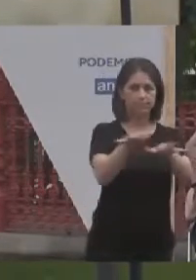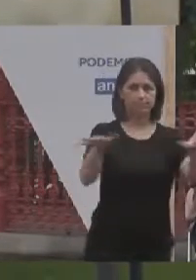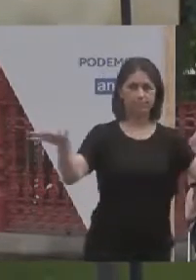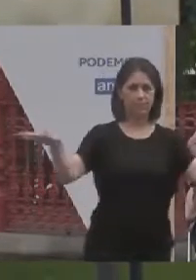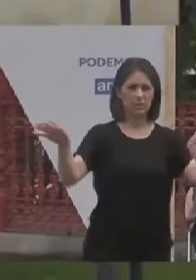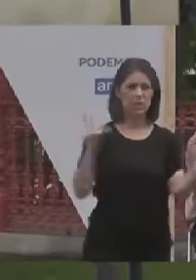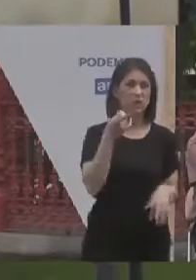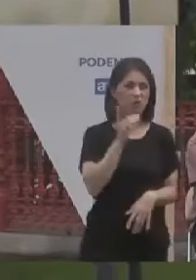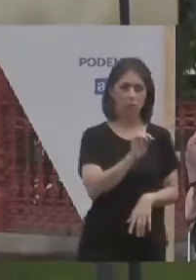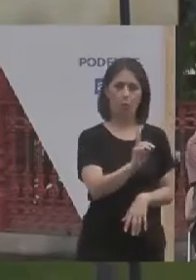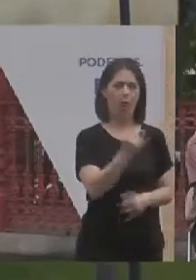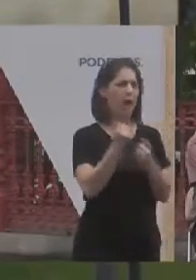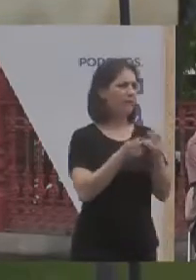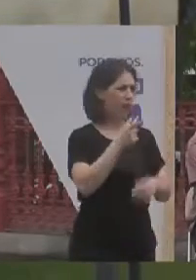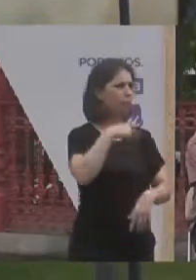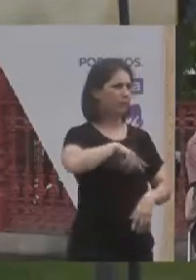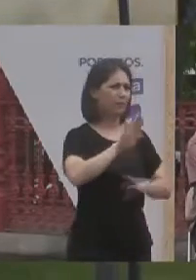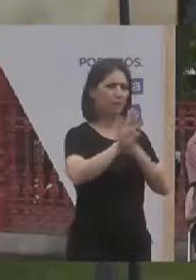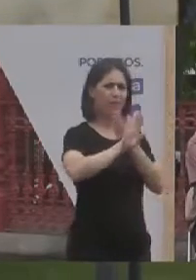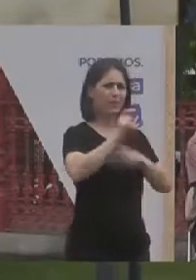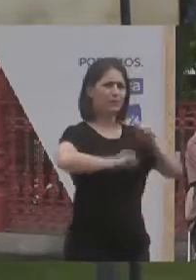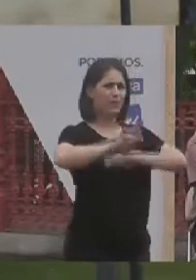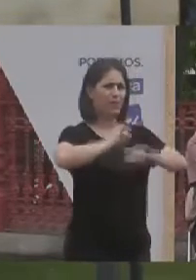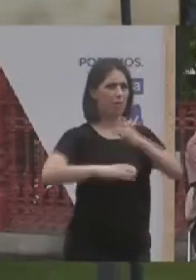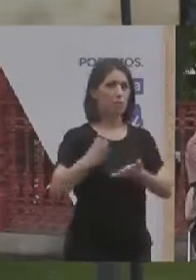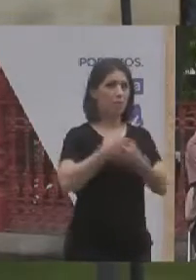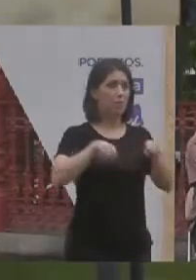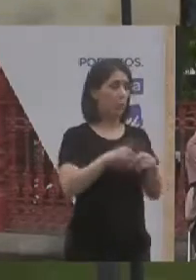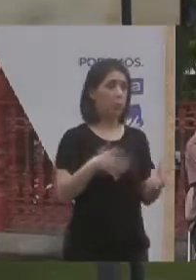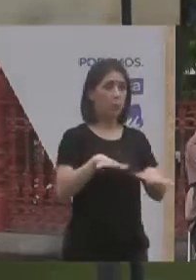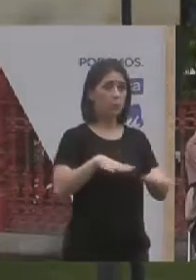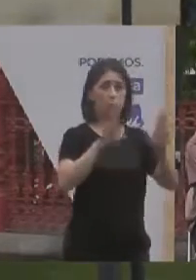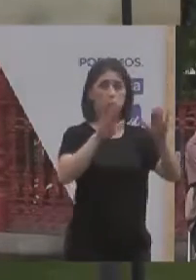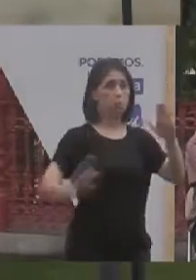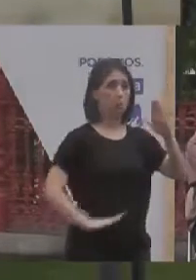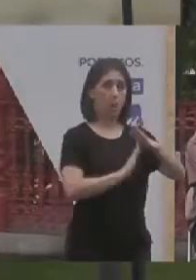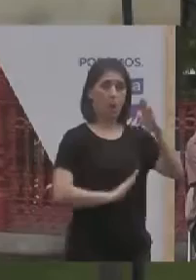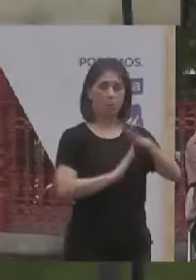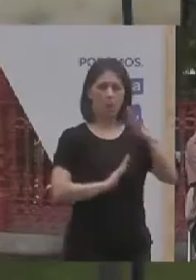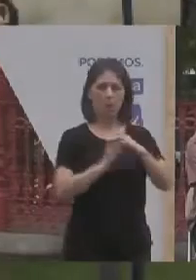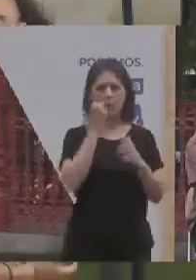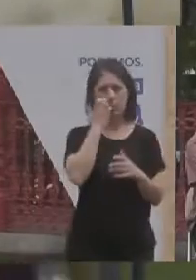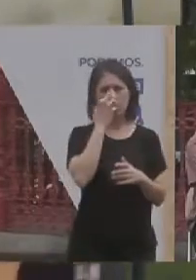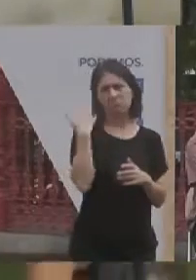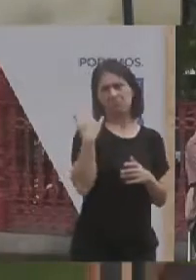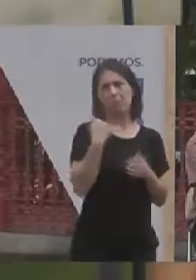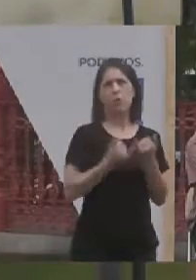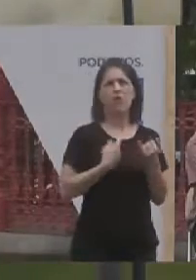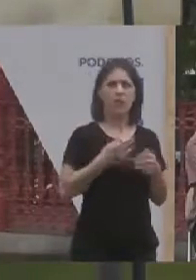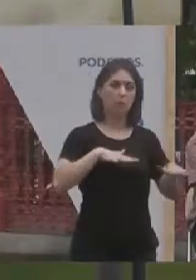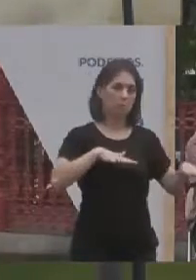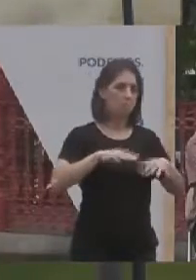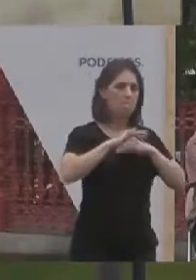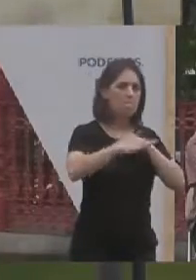iso, as asociacións de veciños desta cidade están desactivadas. A primeira tentativa dunha marea veciñal, digamos, que foi esas asociacións